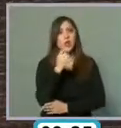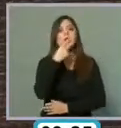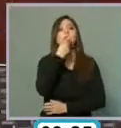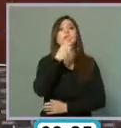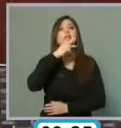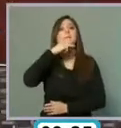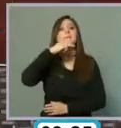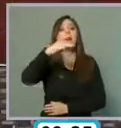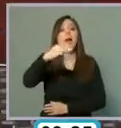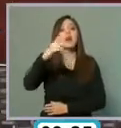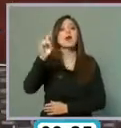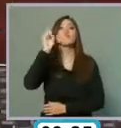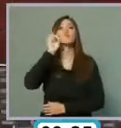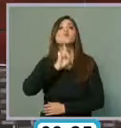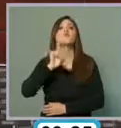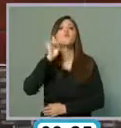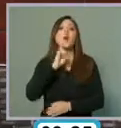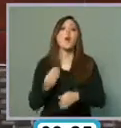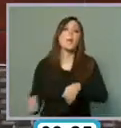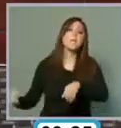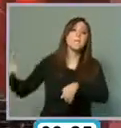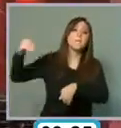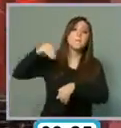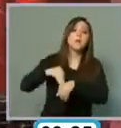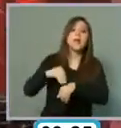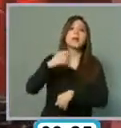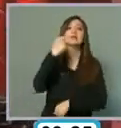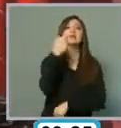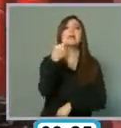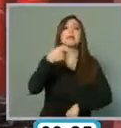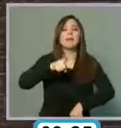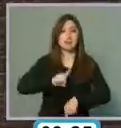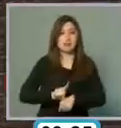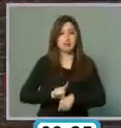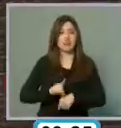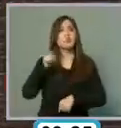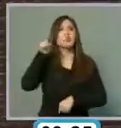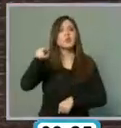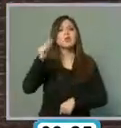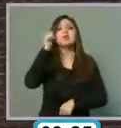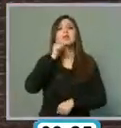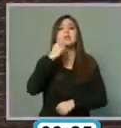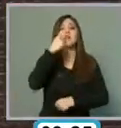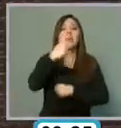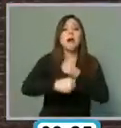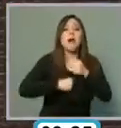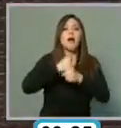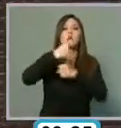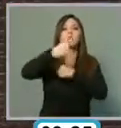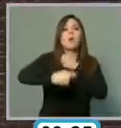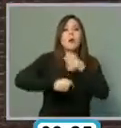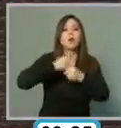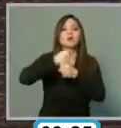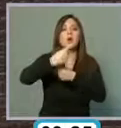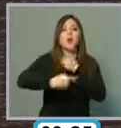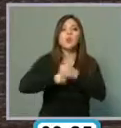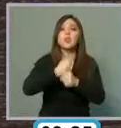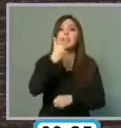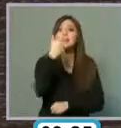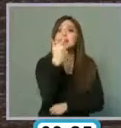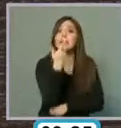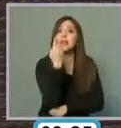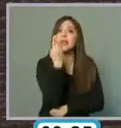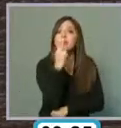para la mujer 7 días. Ah. Entonces, todos los años, el 7 de noviembre es tu mejor momento